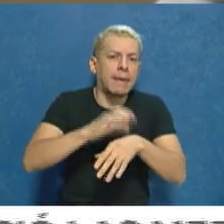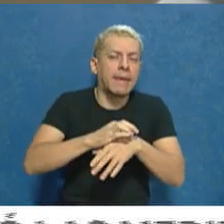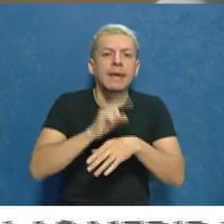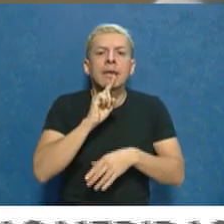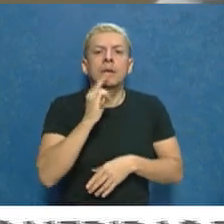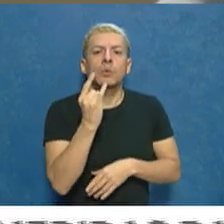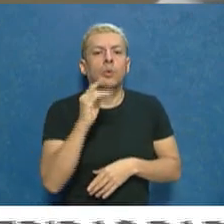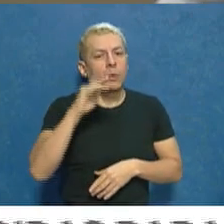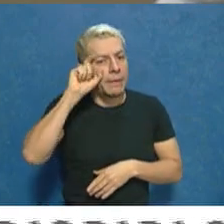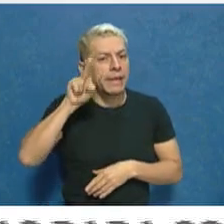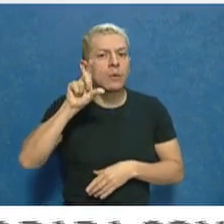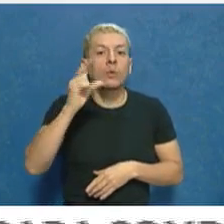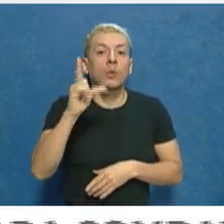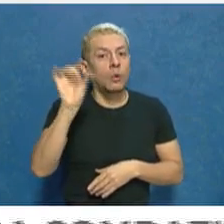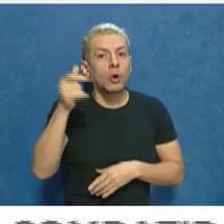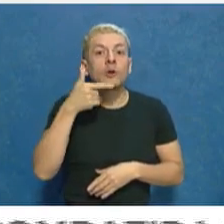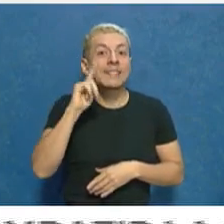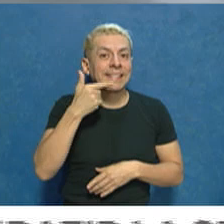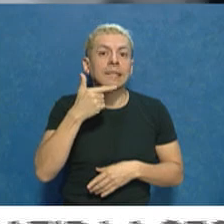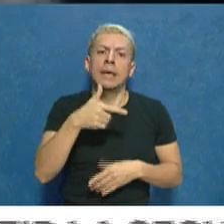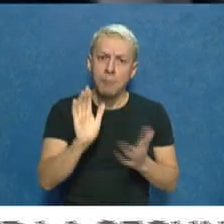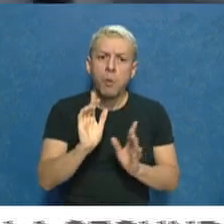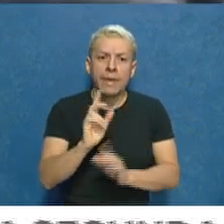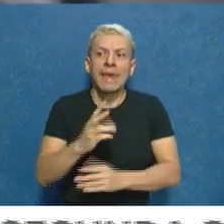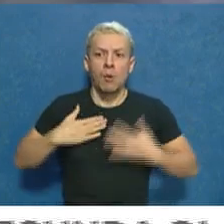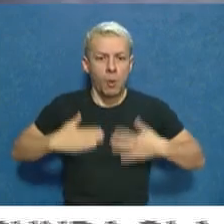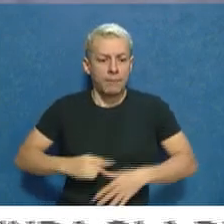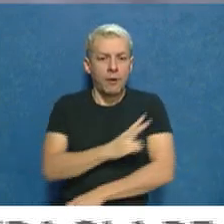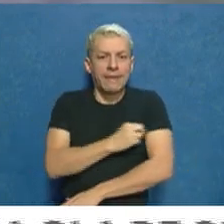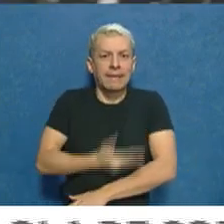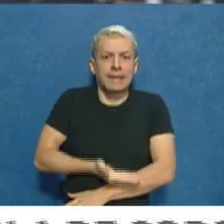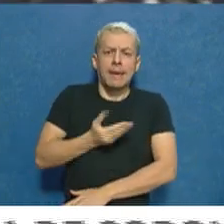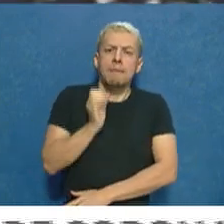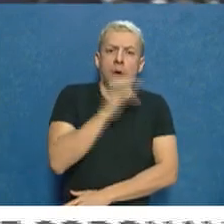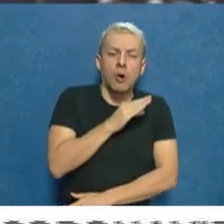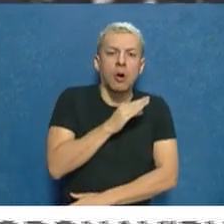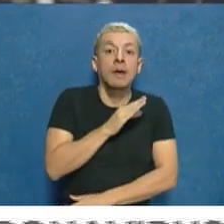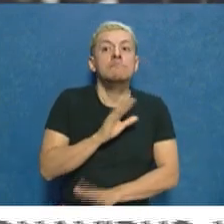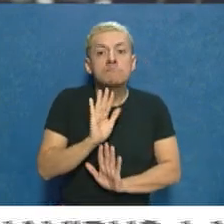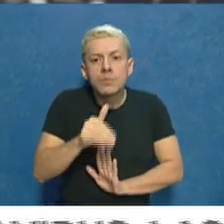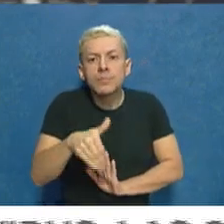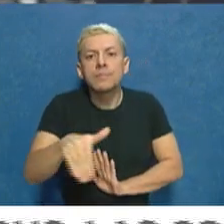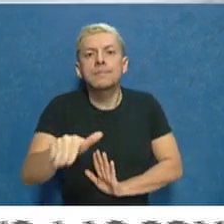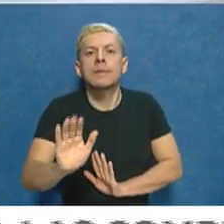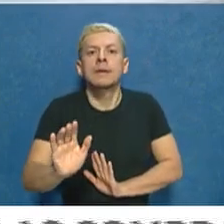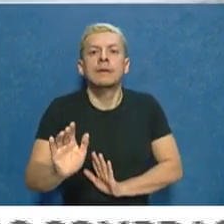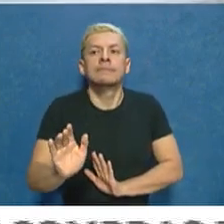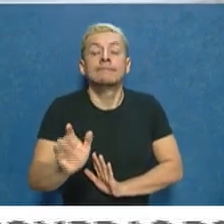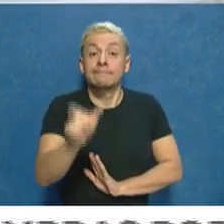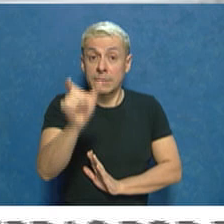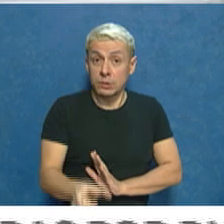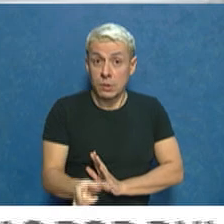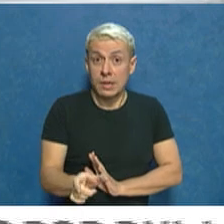puede mejorar las defensas de nuestro cuerpo y prevenir eventualmente o ayudar a que una